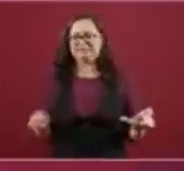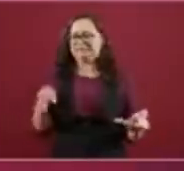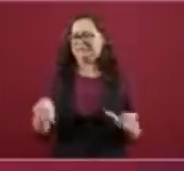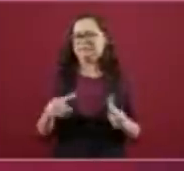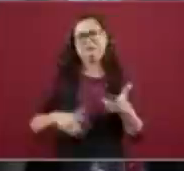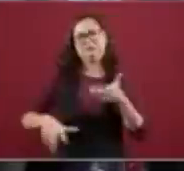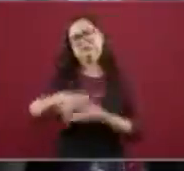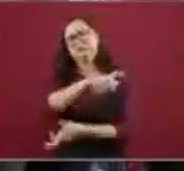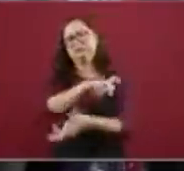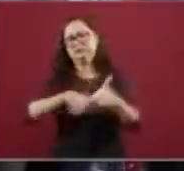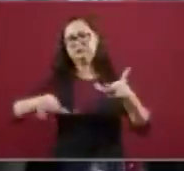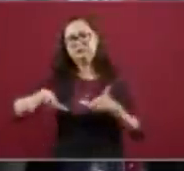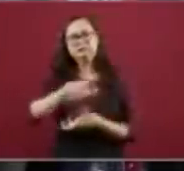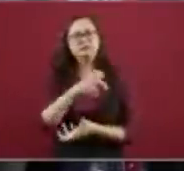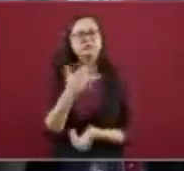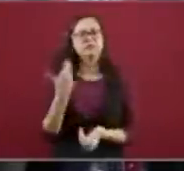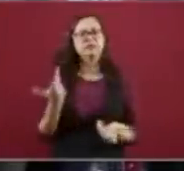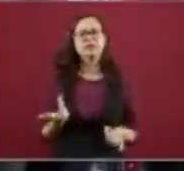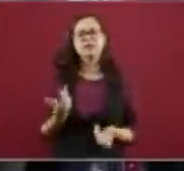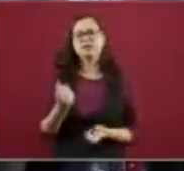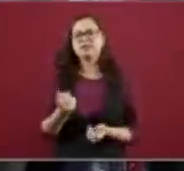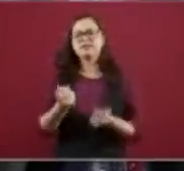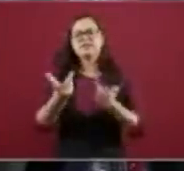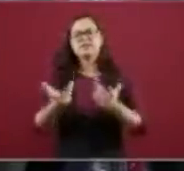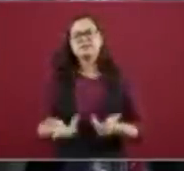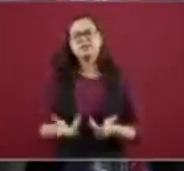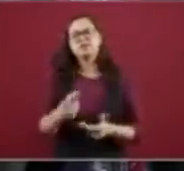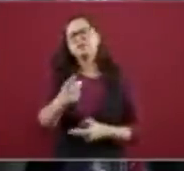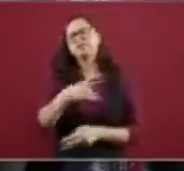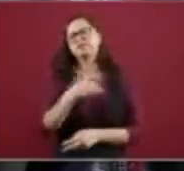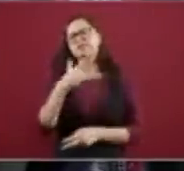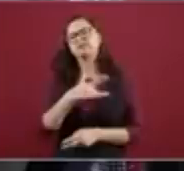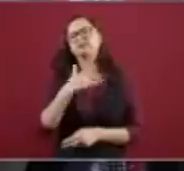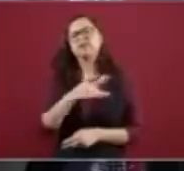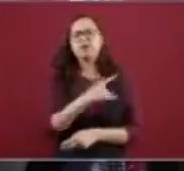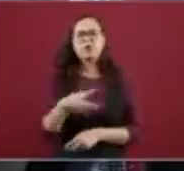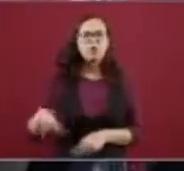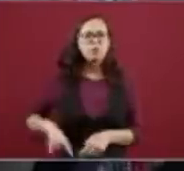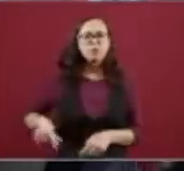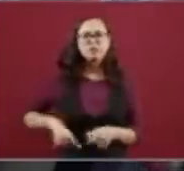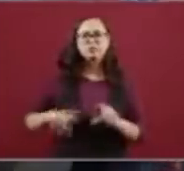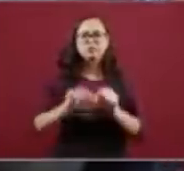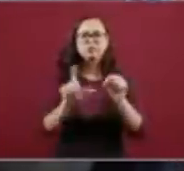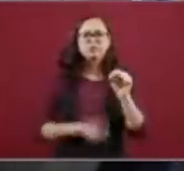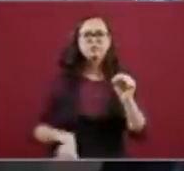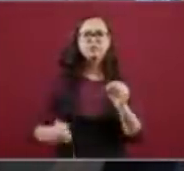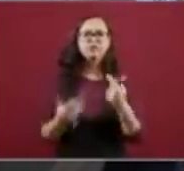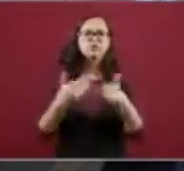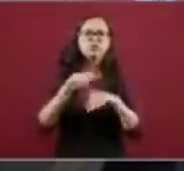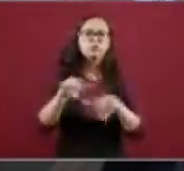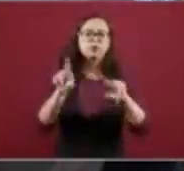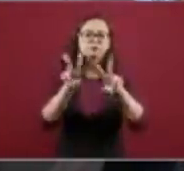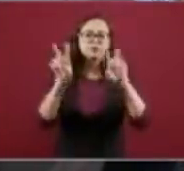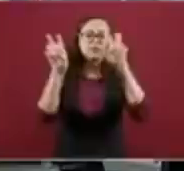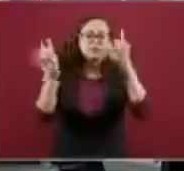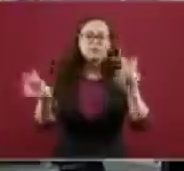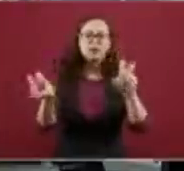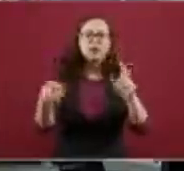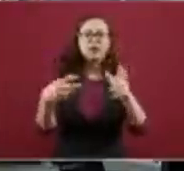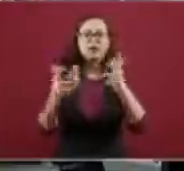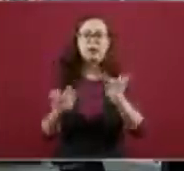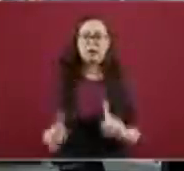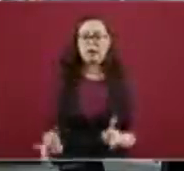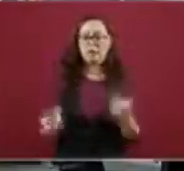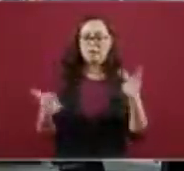para quienes viven ahí. ¿Y qué se va a hacer? Me gustaría saber cuál es la postura del gobierno mexicano en cuanto pues a la venta de armas,